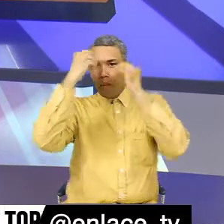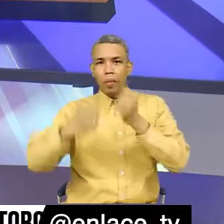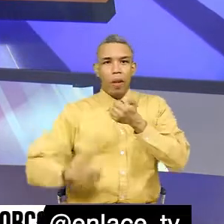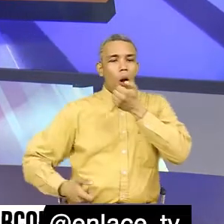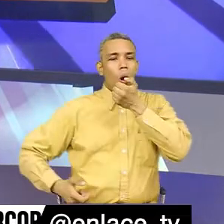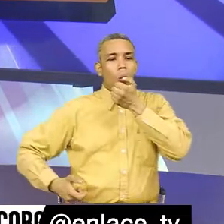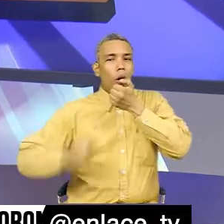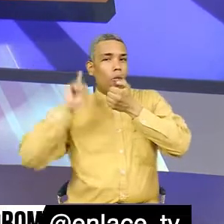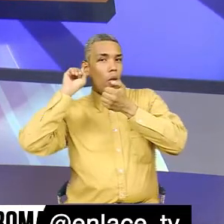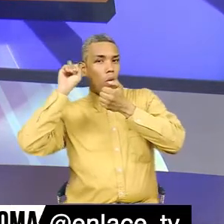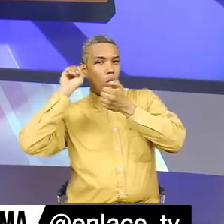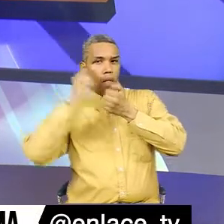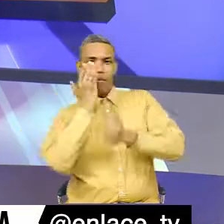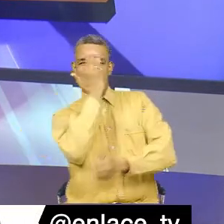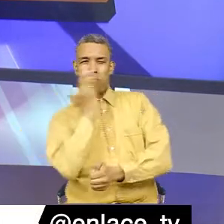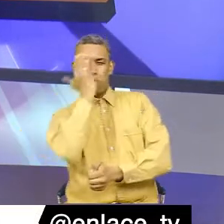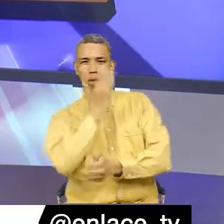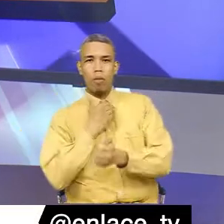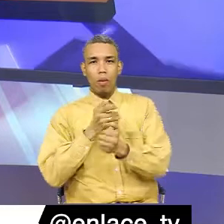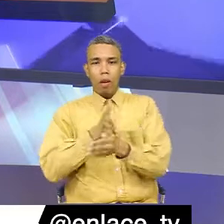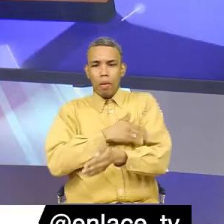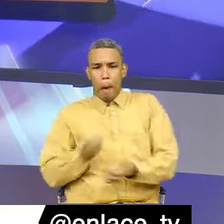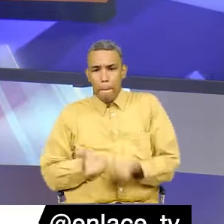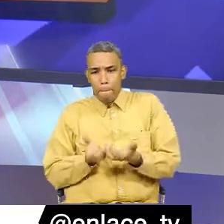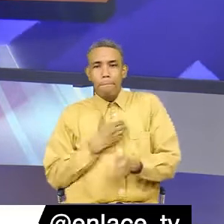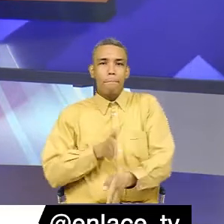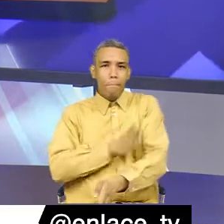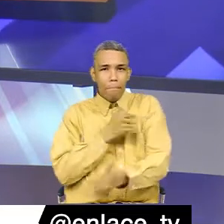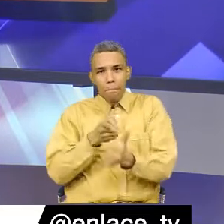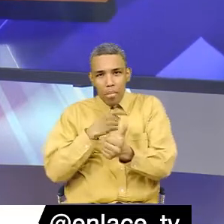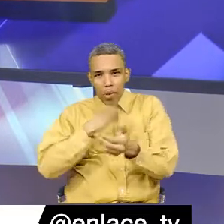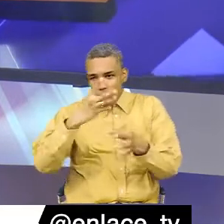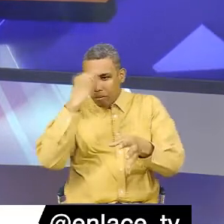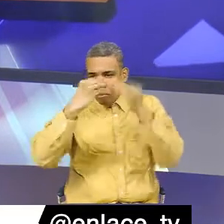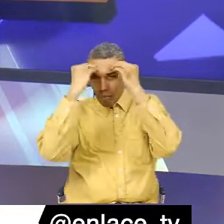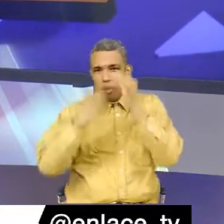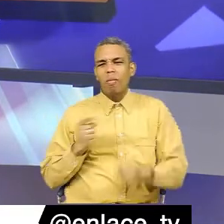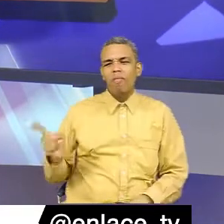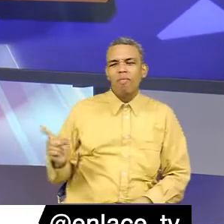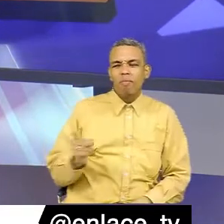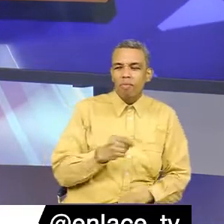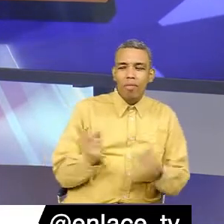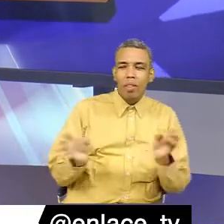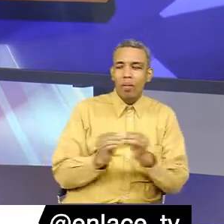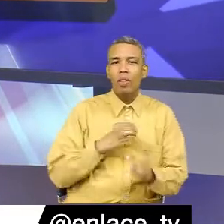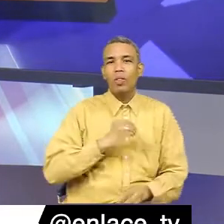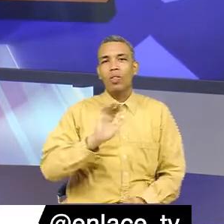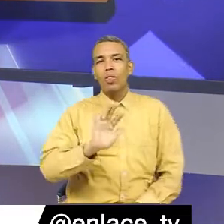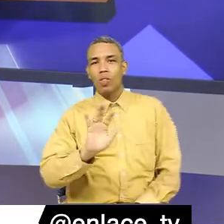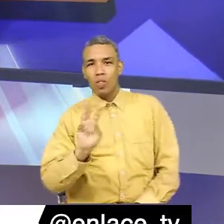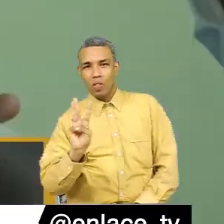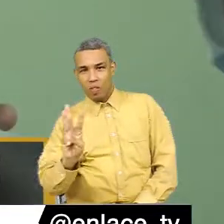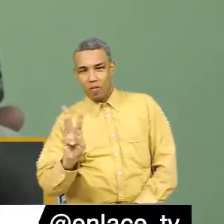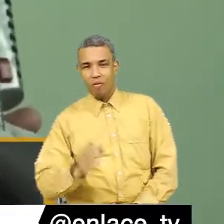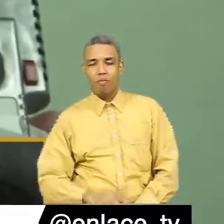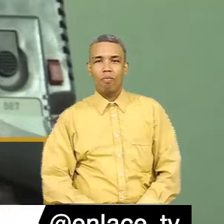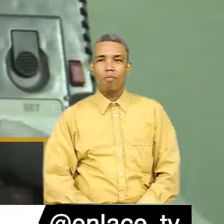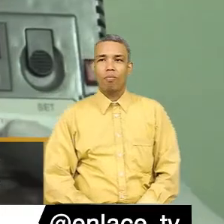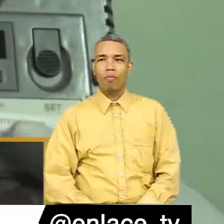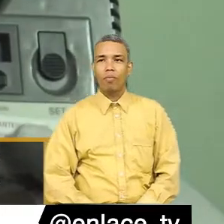Bogotá. Esta iniciativa fue del director de la Inspección de Tránsito y Transporte de Barranca Bermeja, Alberto Cotes Acosta. Las pruebas